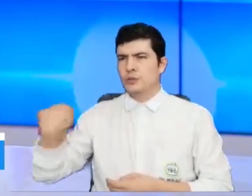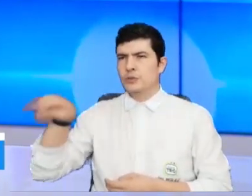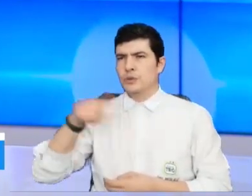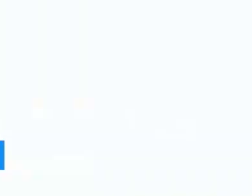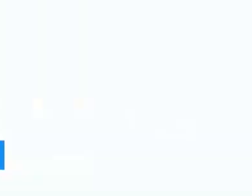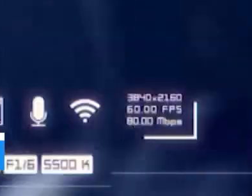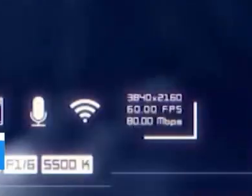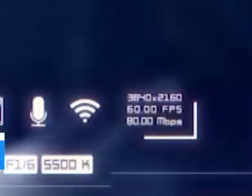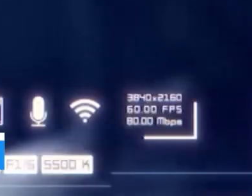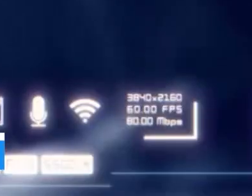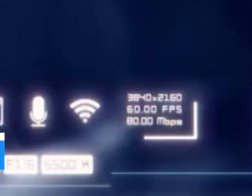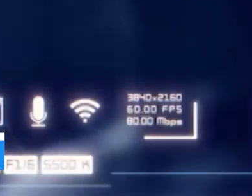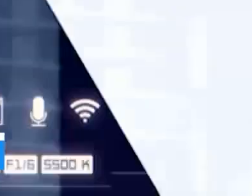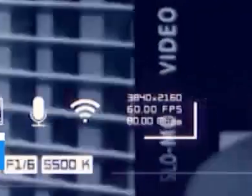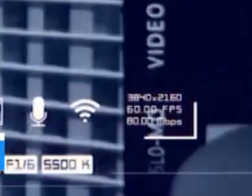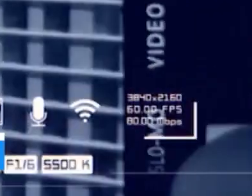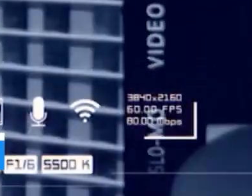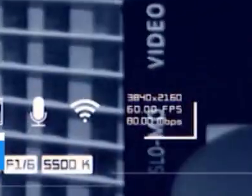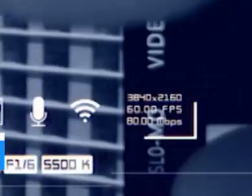Ciudadano.